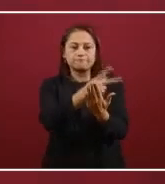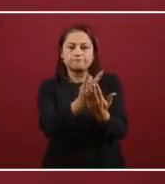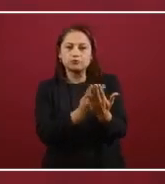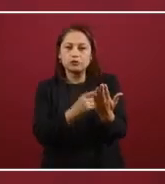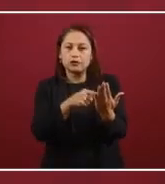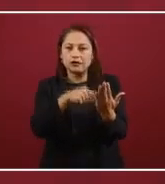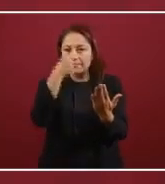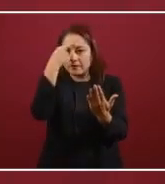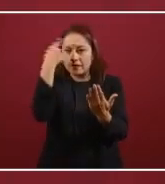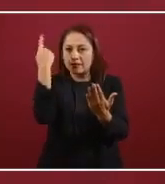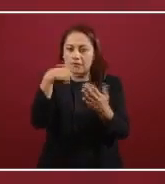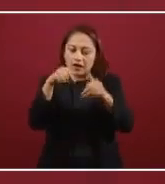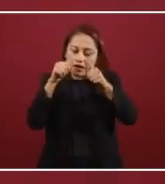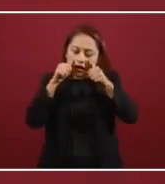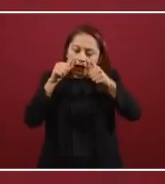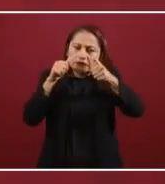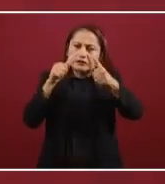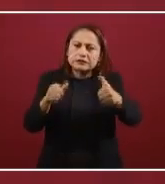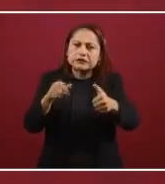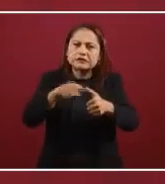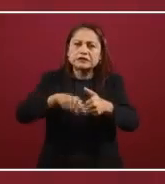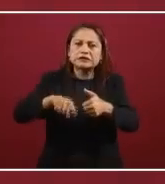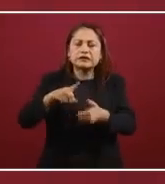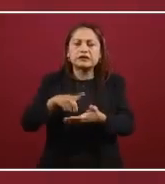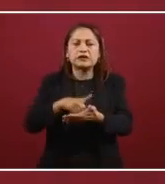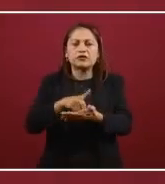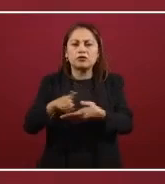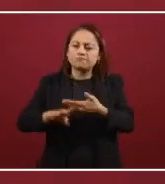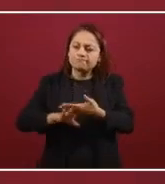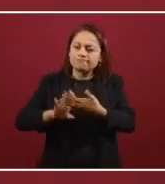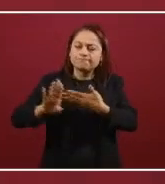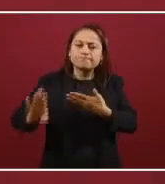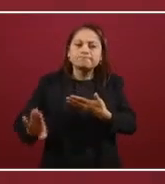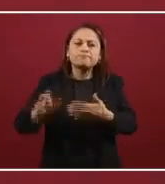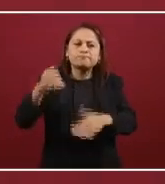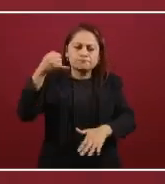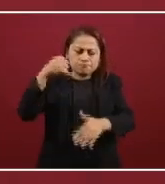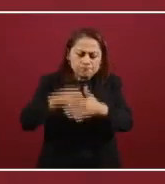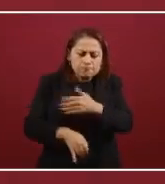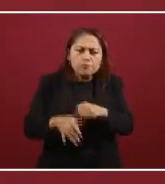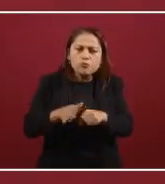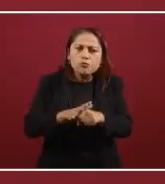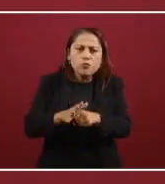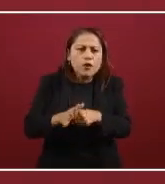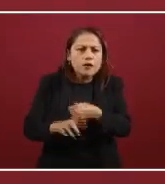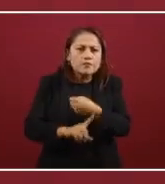originan la drogadicción, la inseguridad y la violencia.